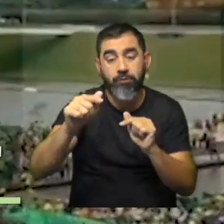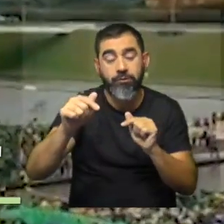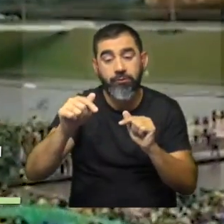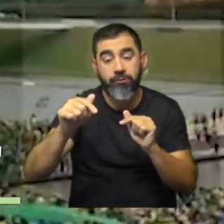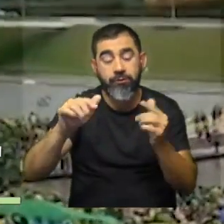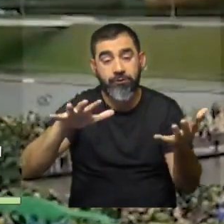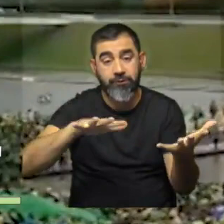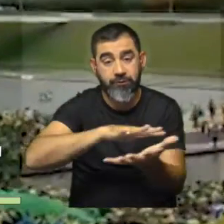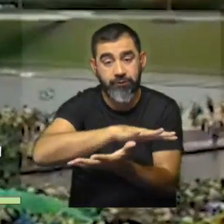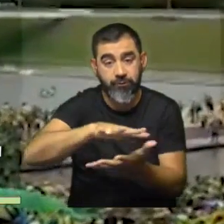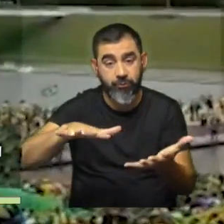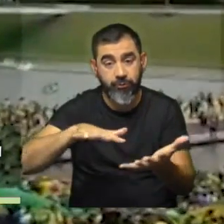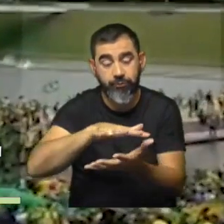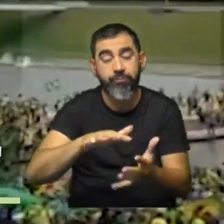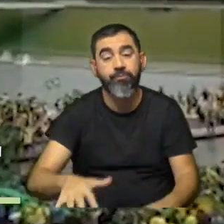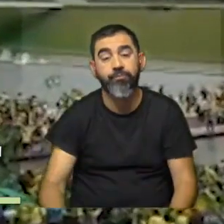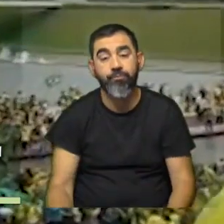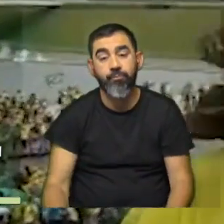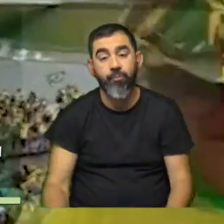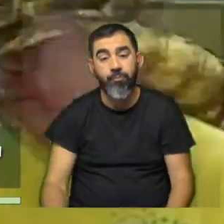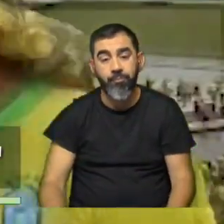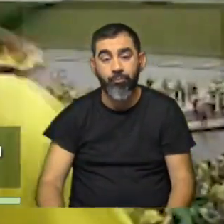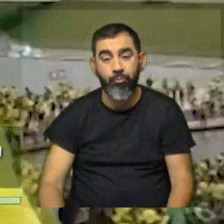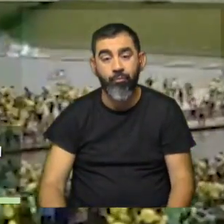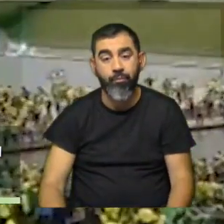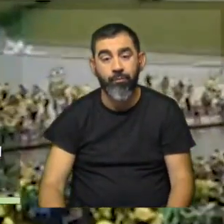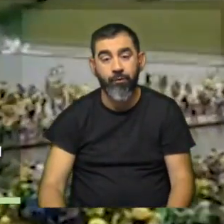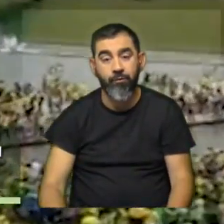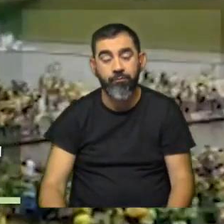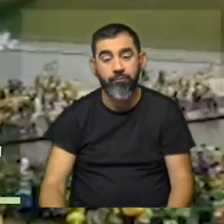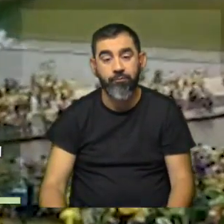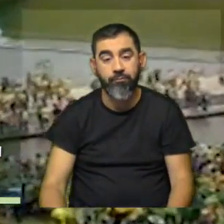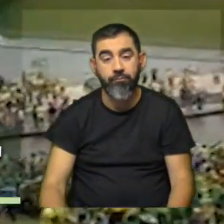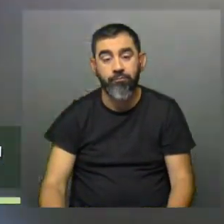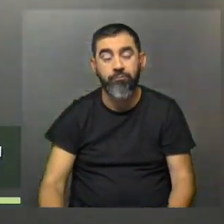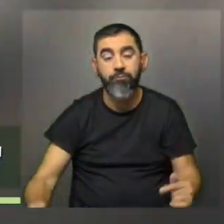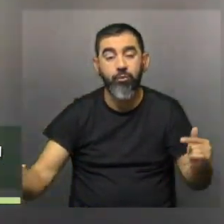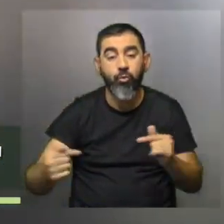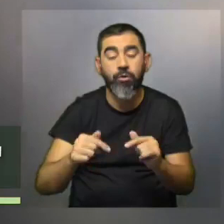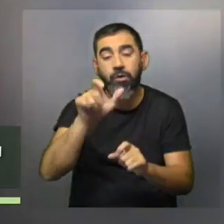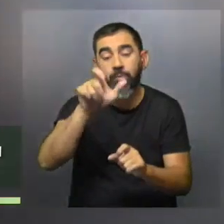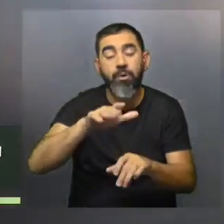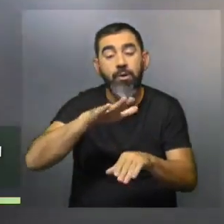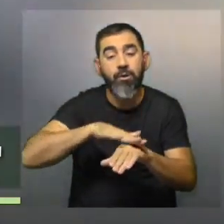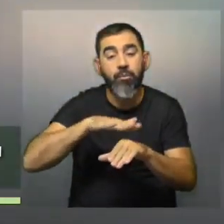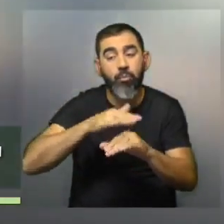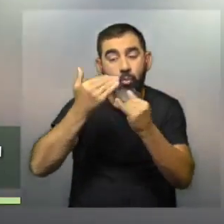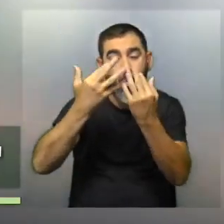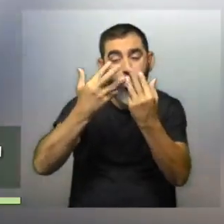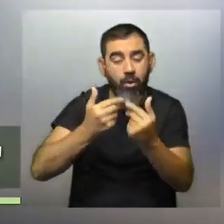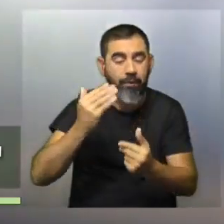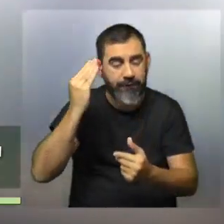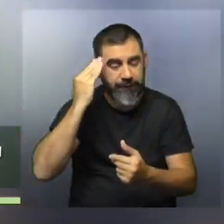de hechos, contra quienes de alguna forma desarrollaron organizadamente, como sabemos